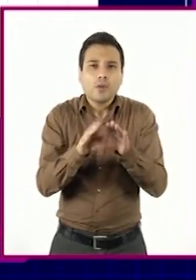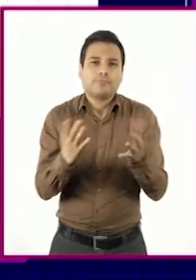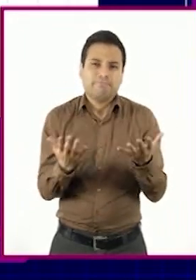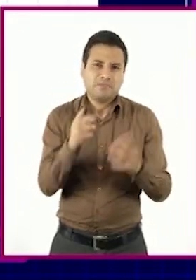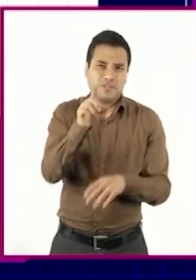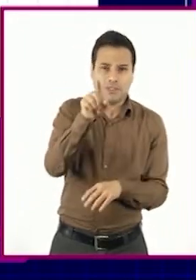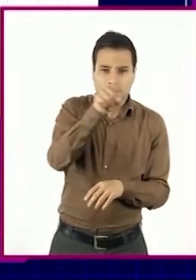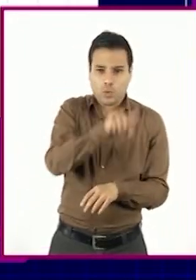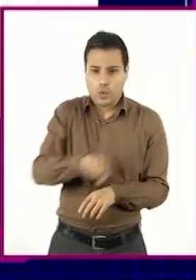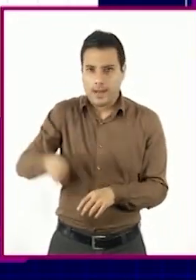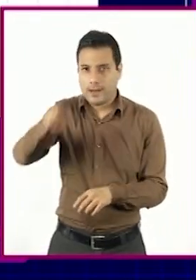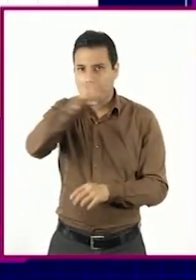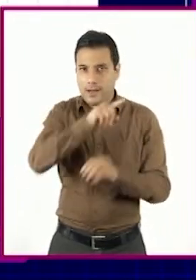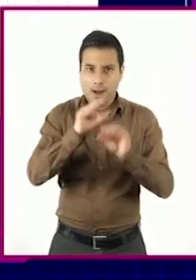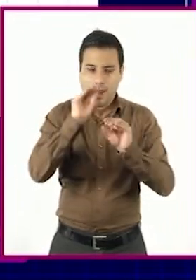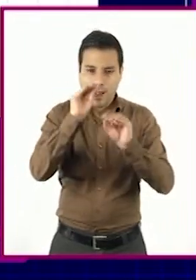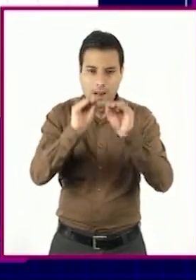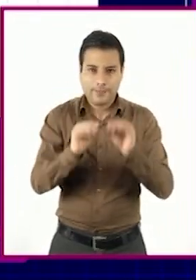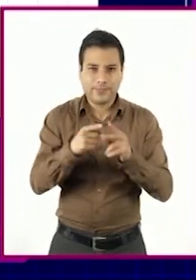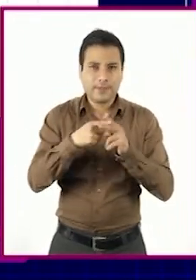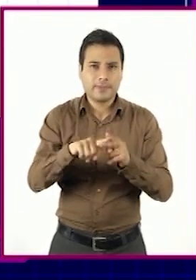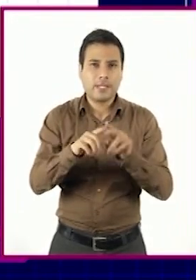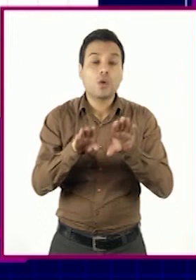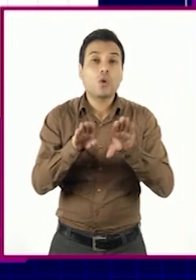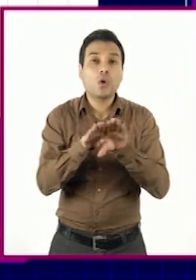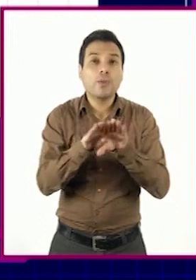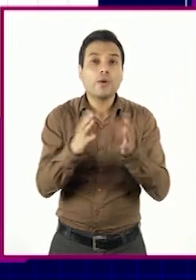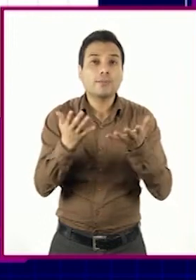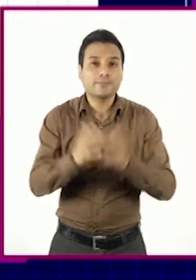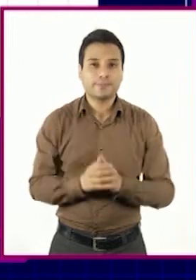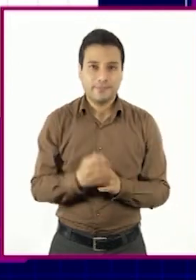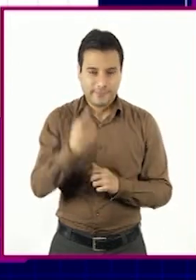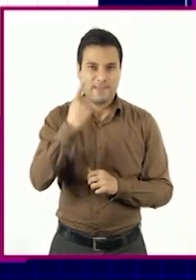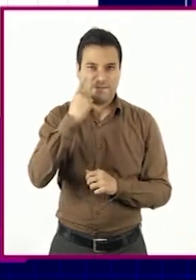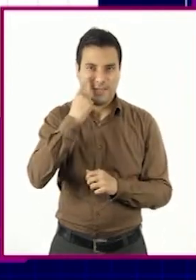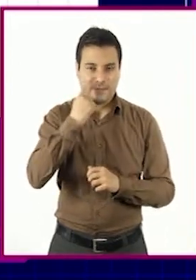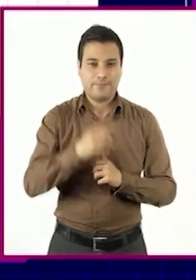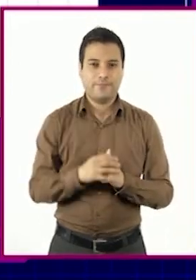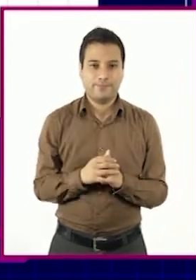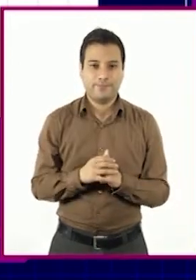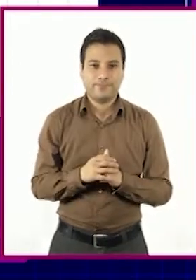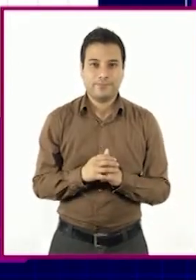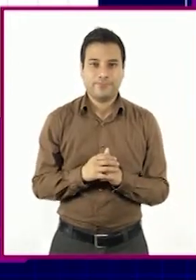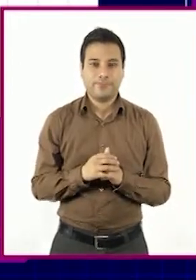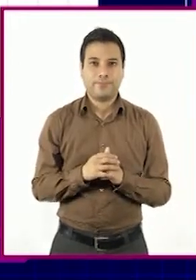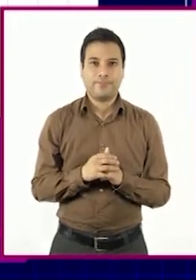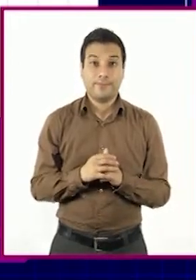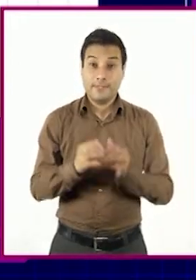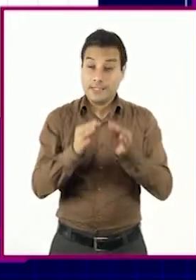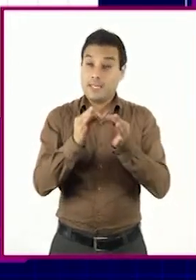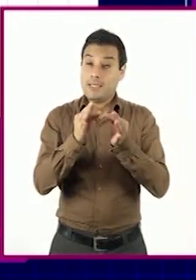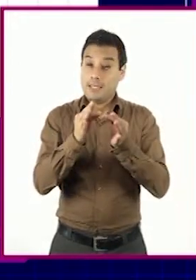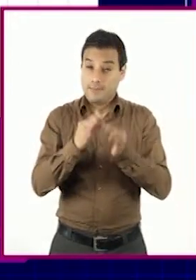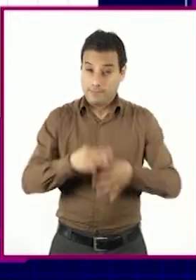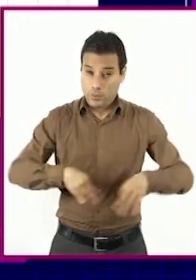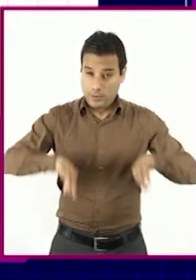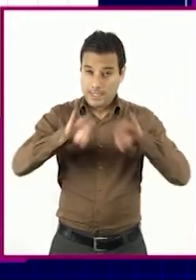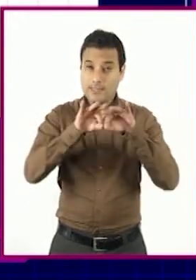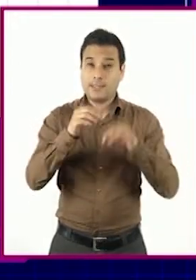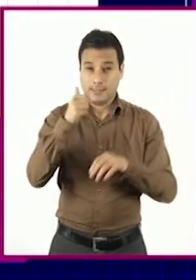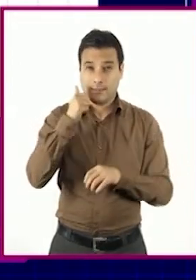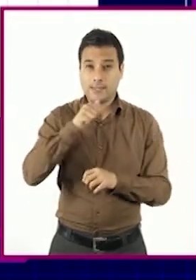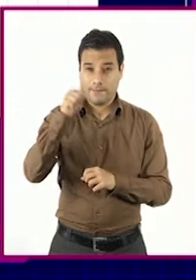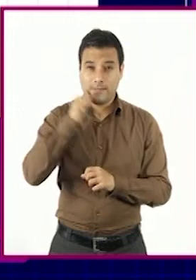su comprensión. Para empezar, en cualquier gráfica que realicemos, es muy importante poner un